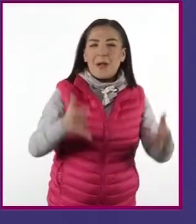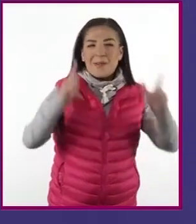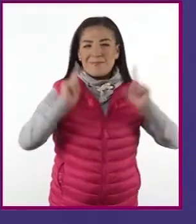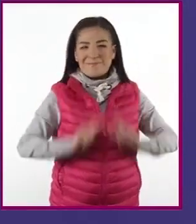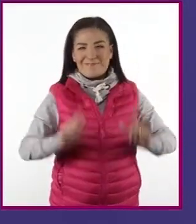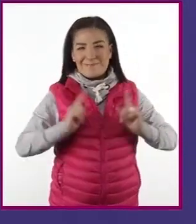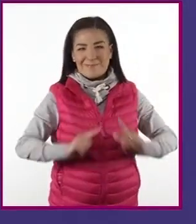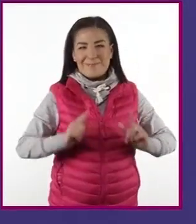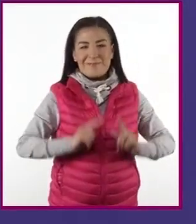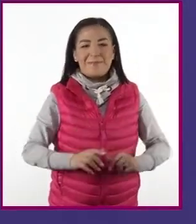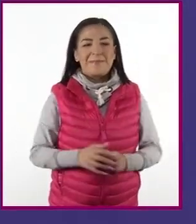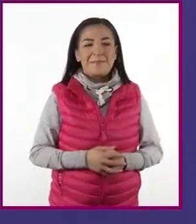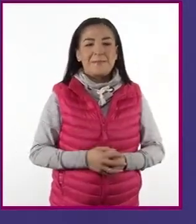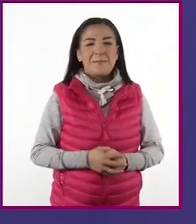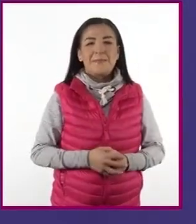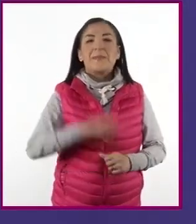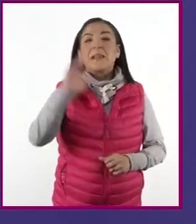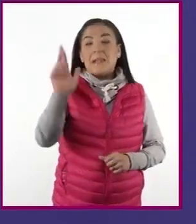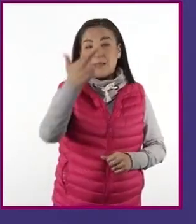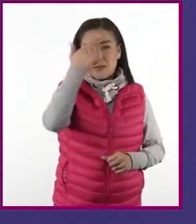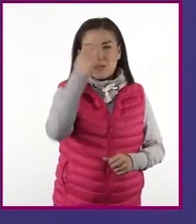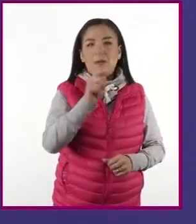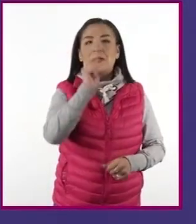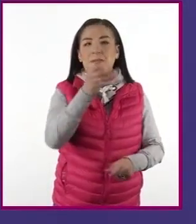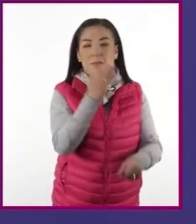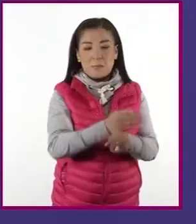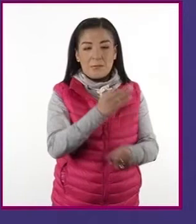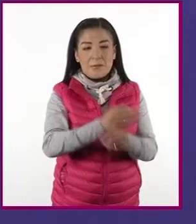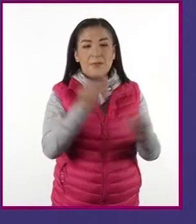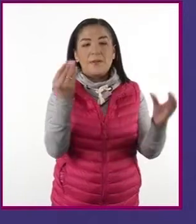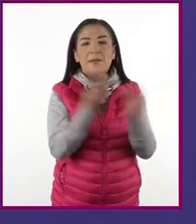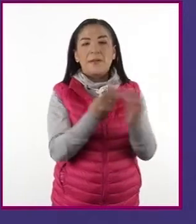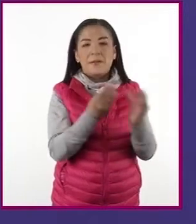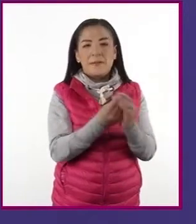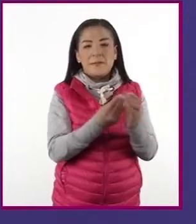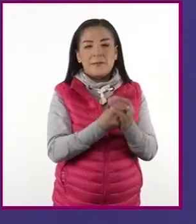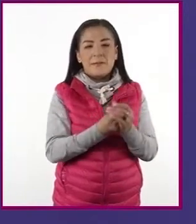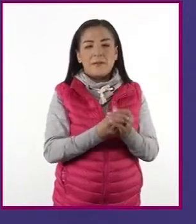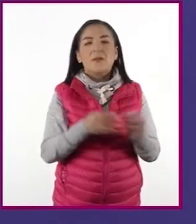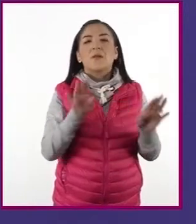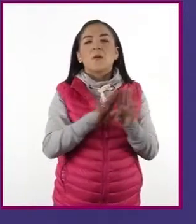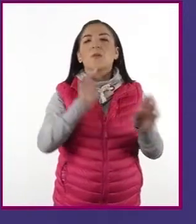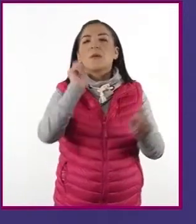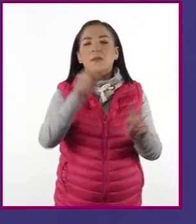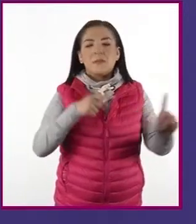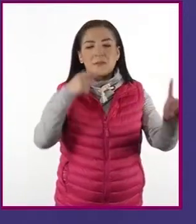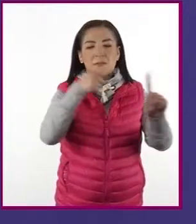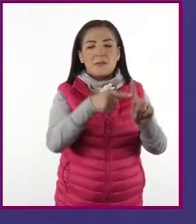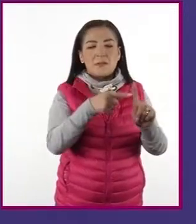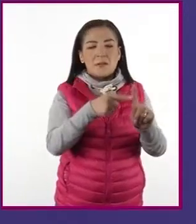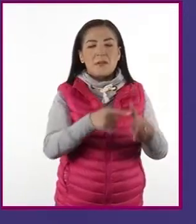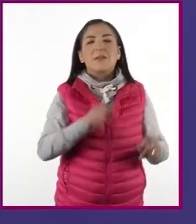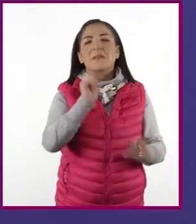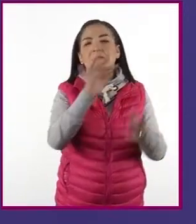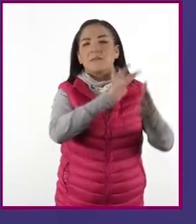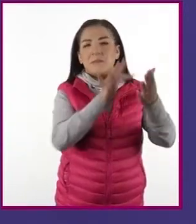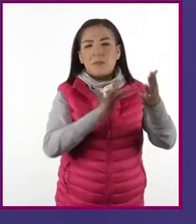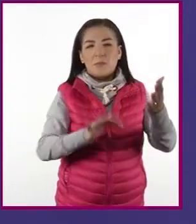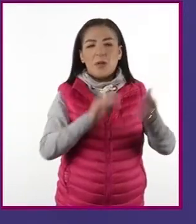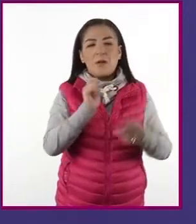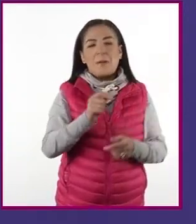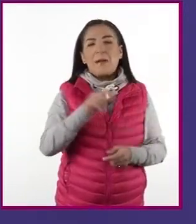Recuerden que esta sesión ha estado enfocada a la lectura de prólogos de antologías.